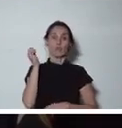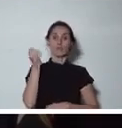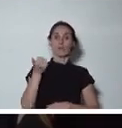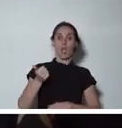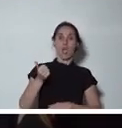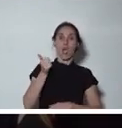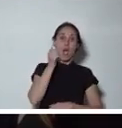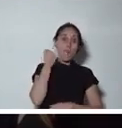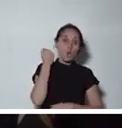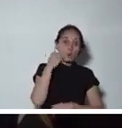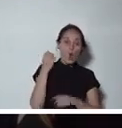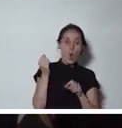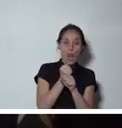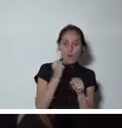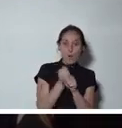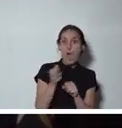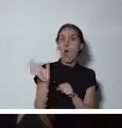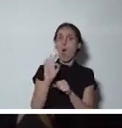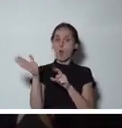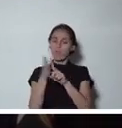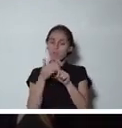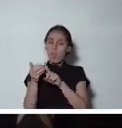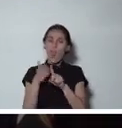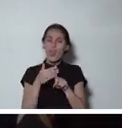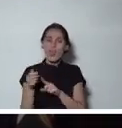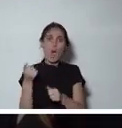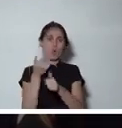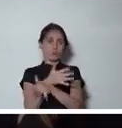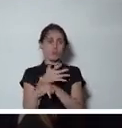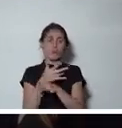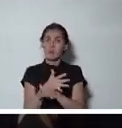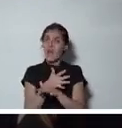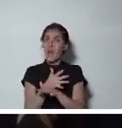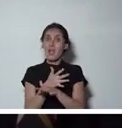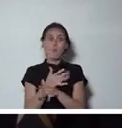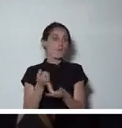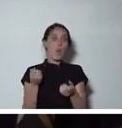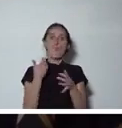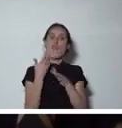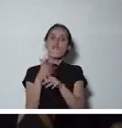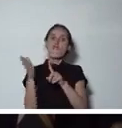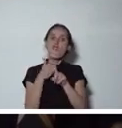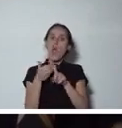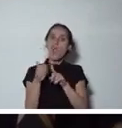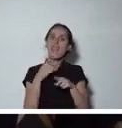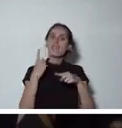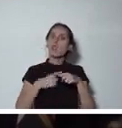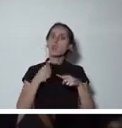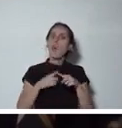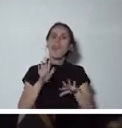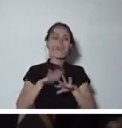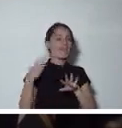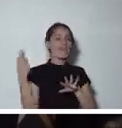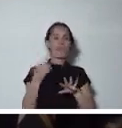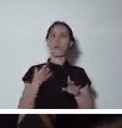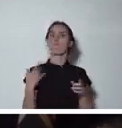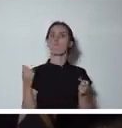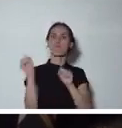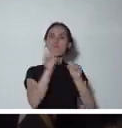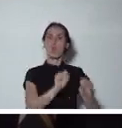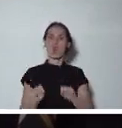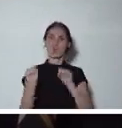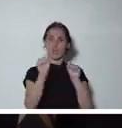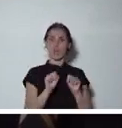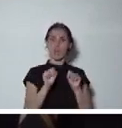ninguna mujer se si sola que sepa que están protegidas que ante todas las violencias sexuales va a haber protección la agenda que tenemos